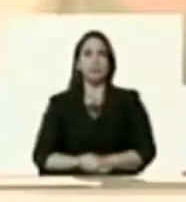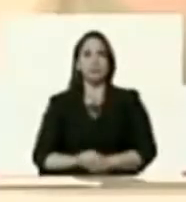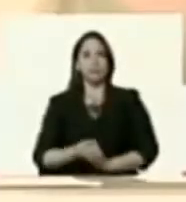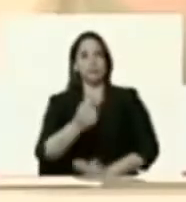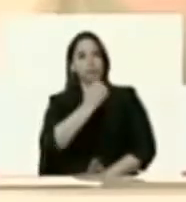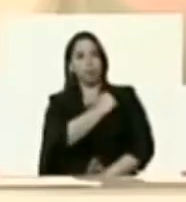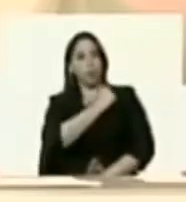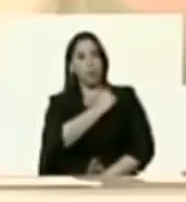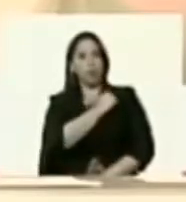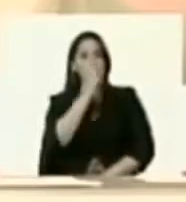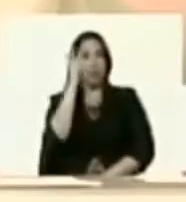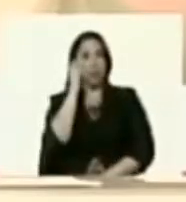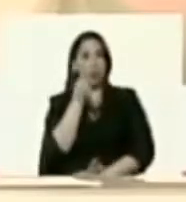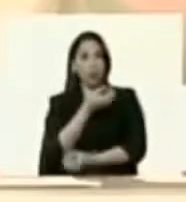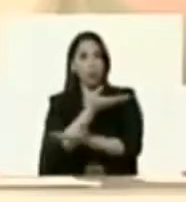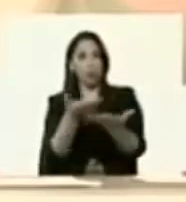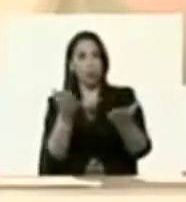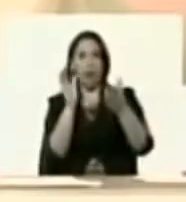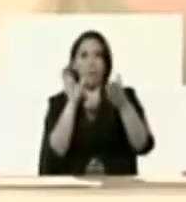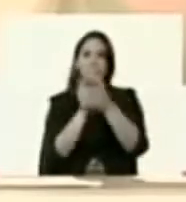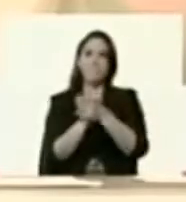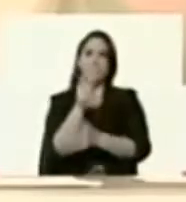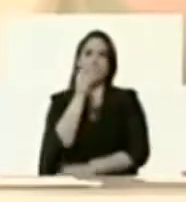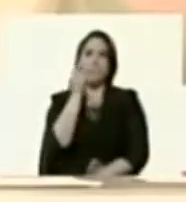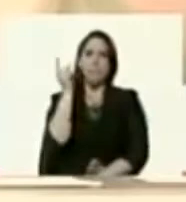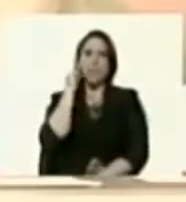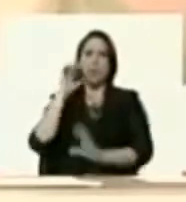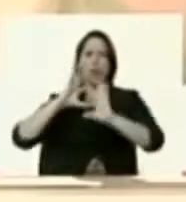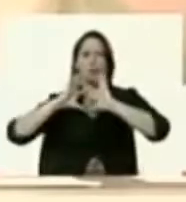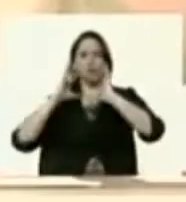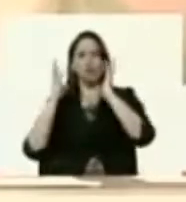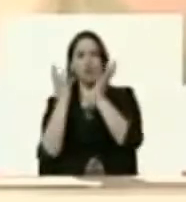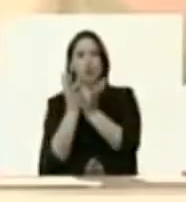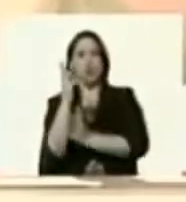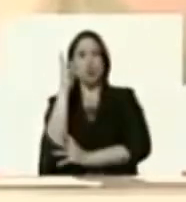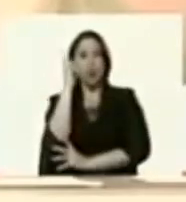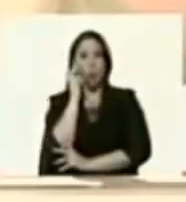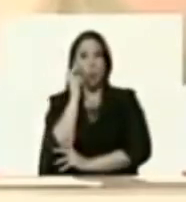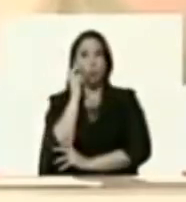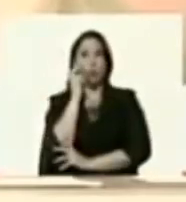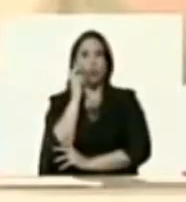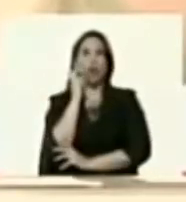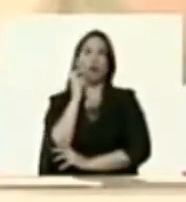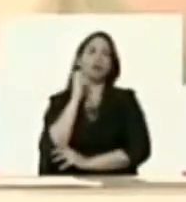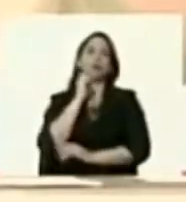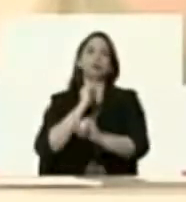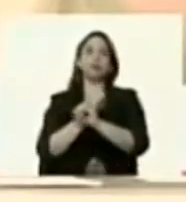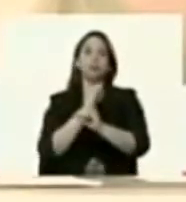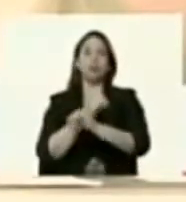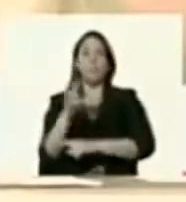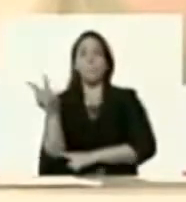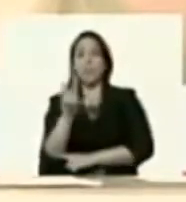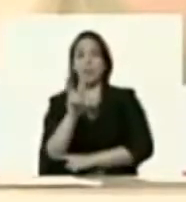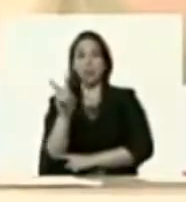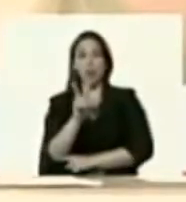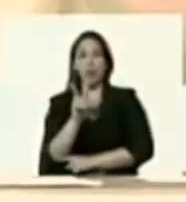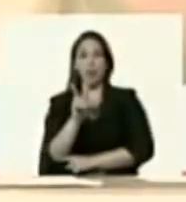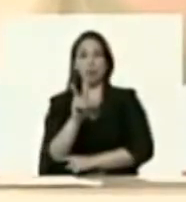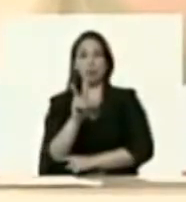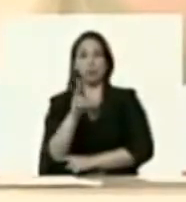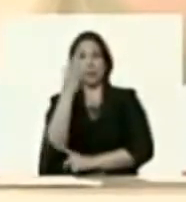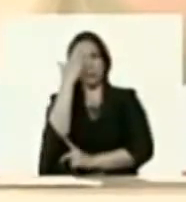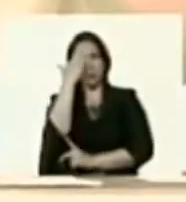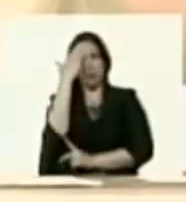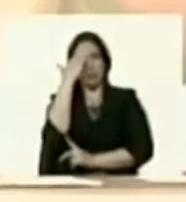Compatriotas que me escuchan, amigos y amigas del mundo que me escuchan a través de las redes sociales, Venezuela sabrá